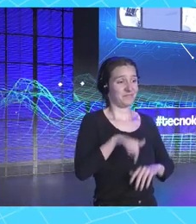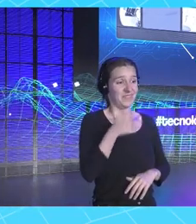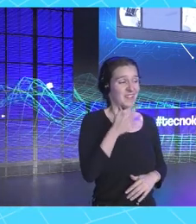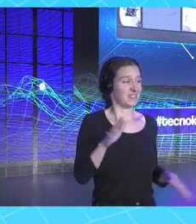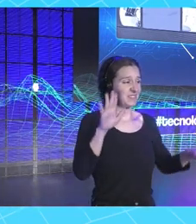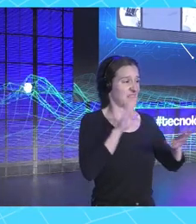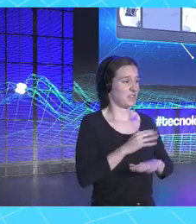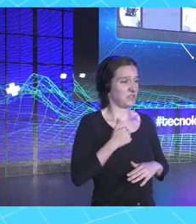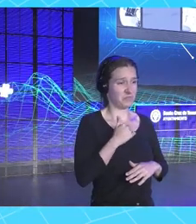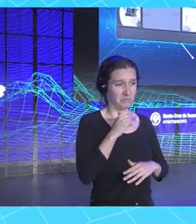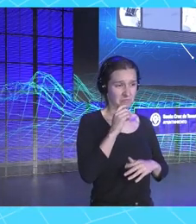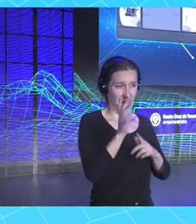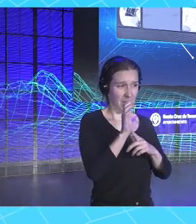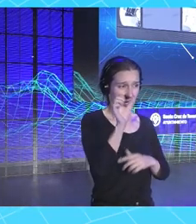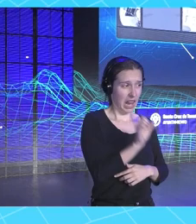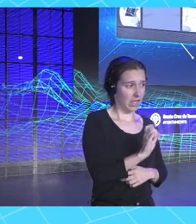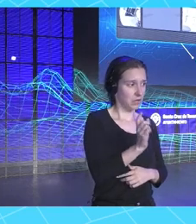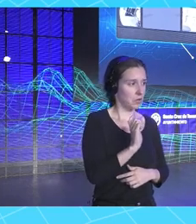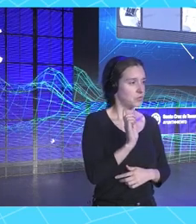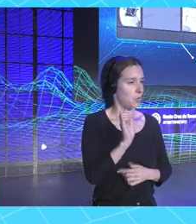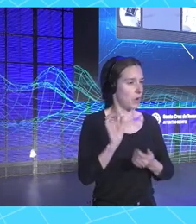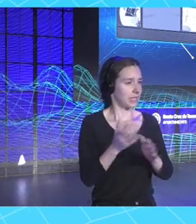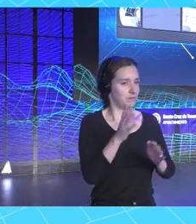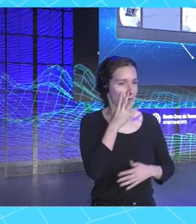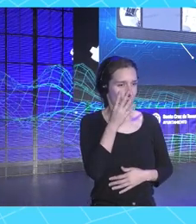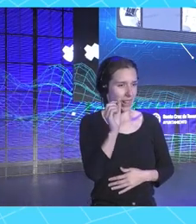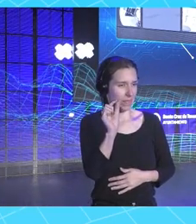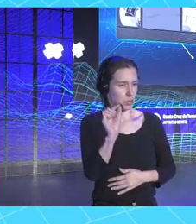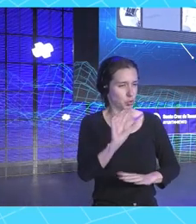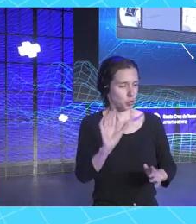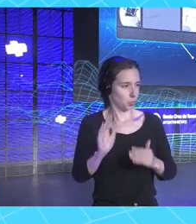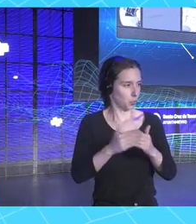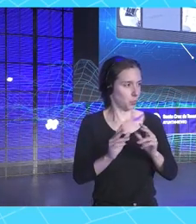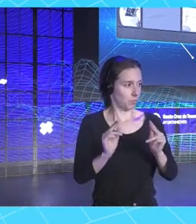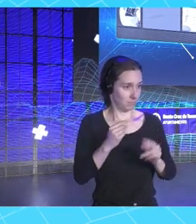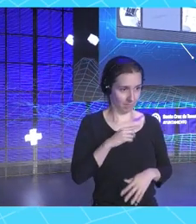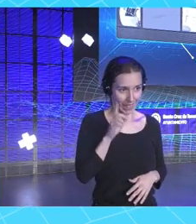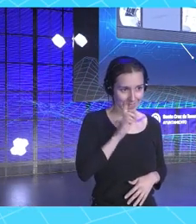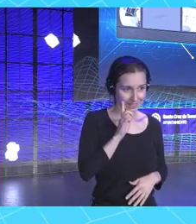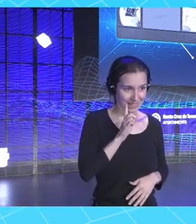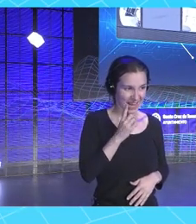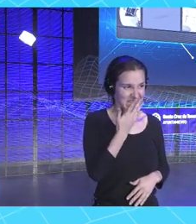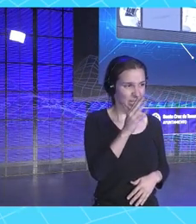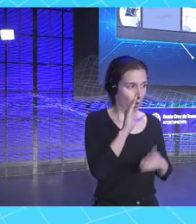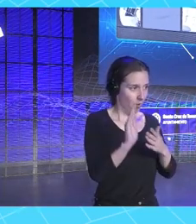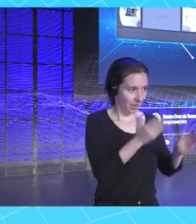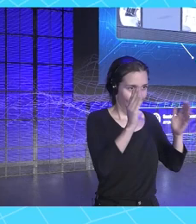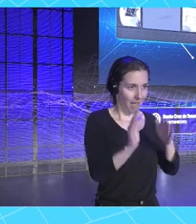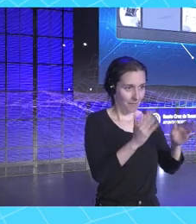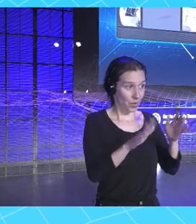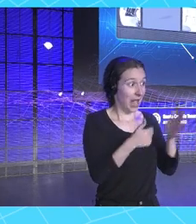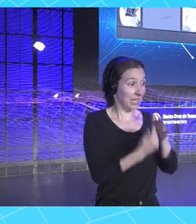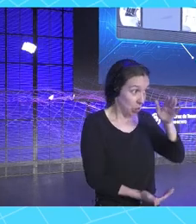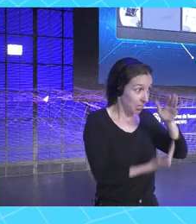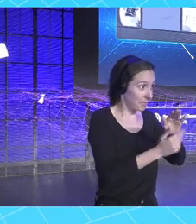serie si veo un capítulo de 40 minutos y ya está mentira te ves cinco capítulos hasta que no te paren tú no paras y además